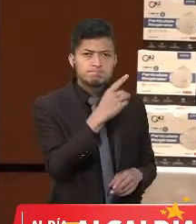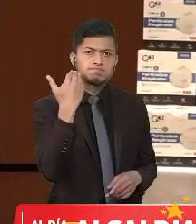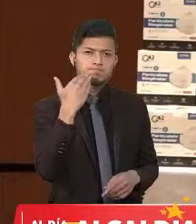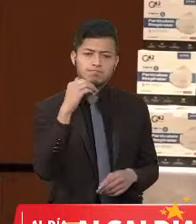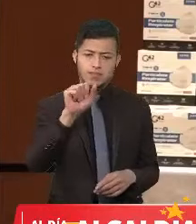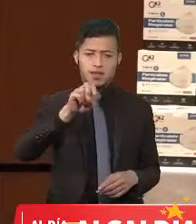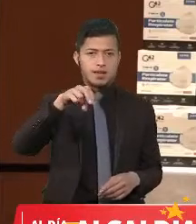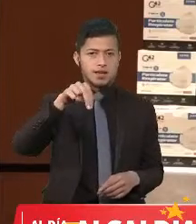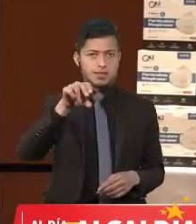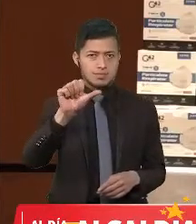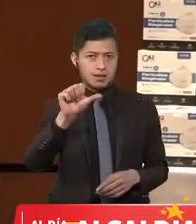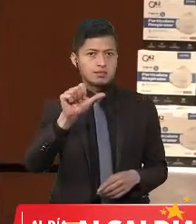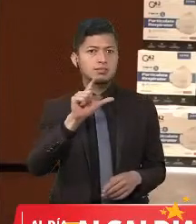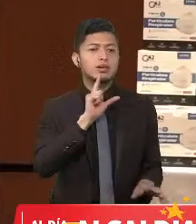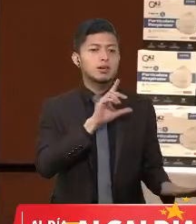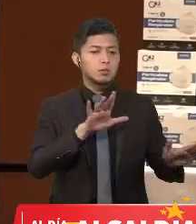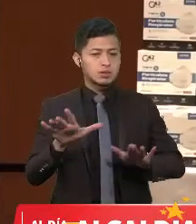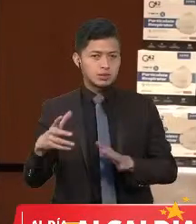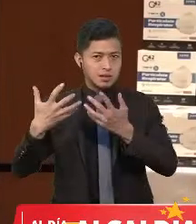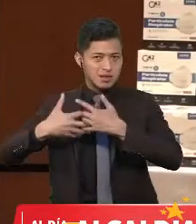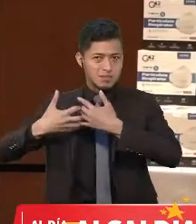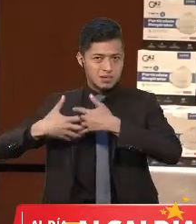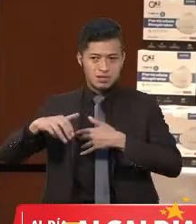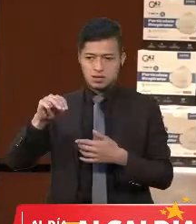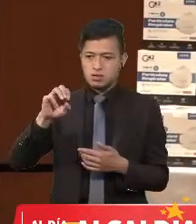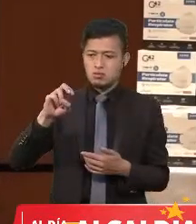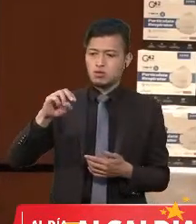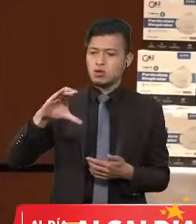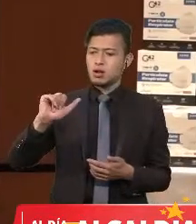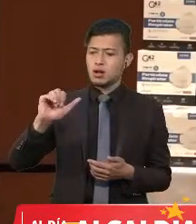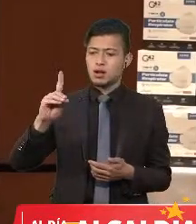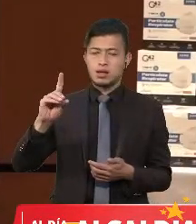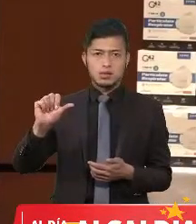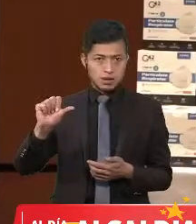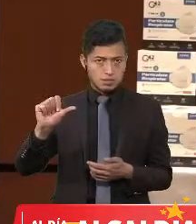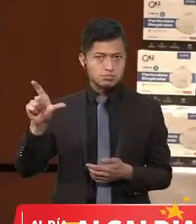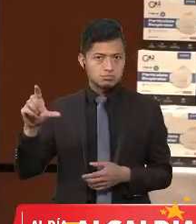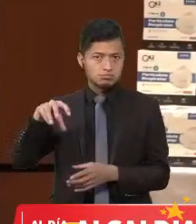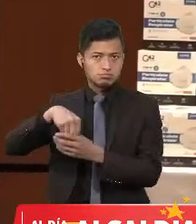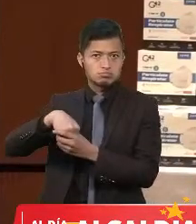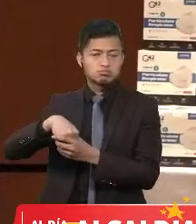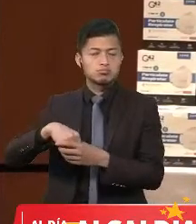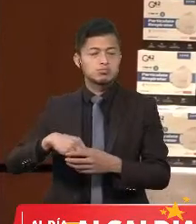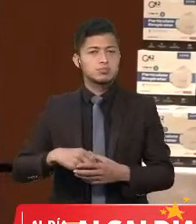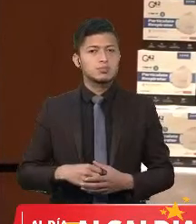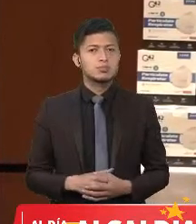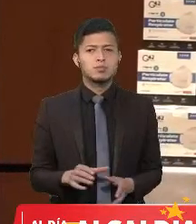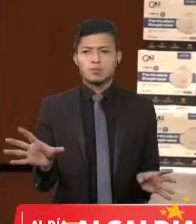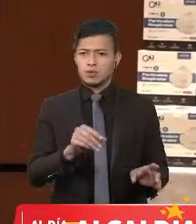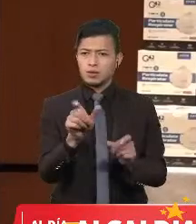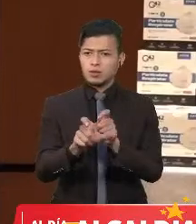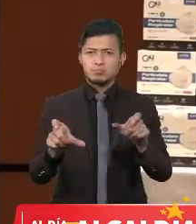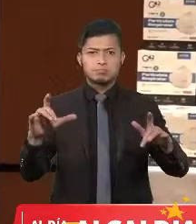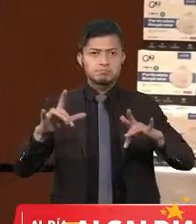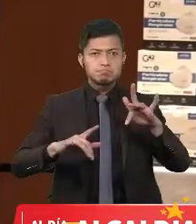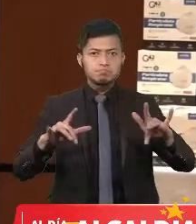Ana, representante de Moncada Holding y miembro de Odisim. Es en